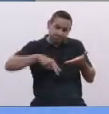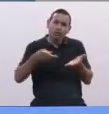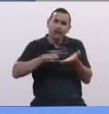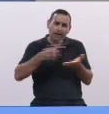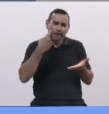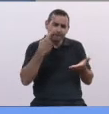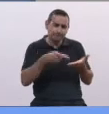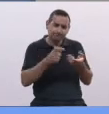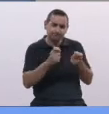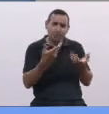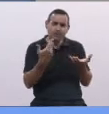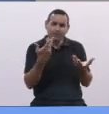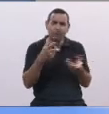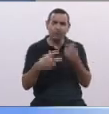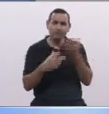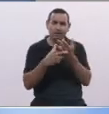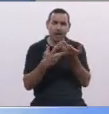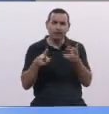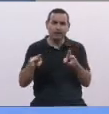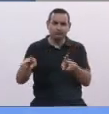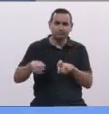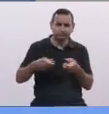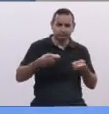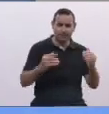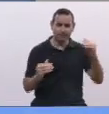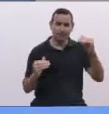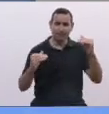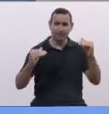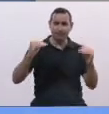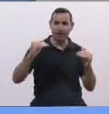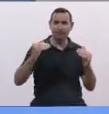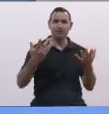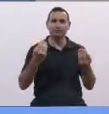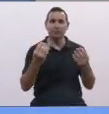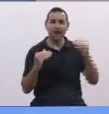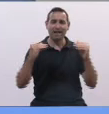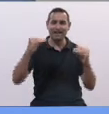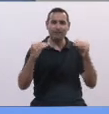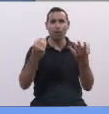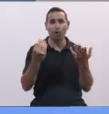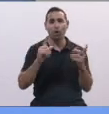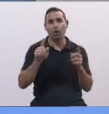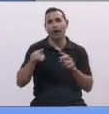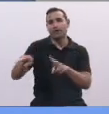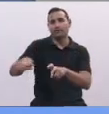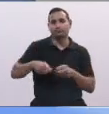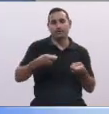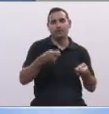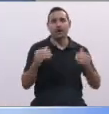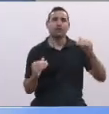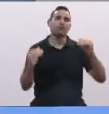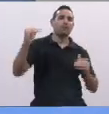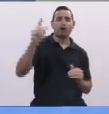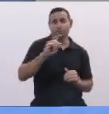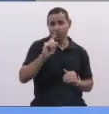A ver si podemos ir hacia el equilibrio fiscal. Y hablo de equilibrio fiscal y no de superávit porque la administración